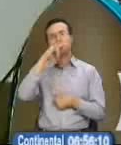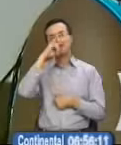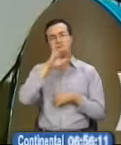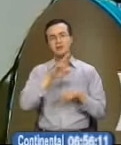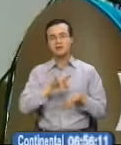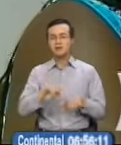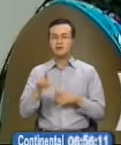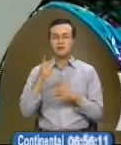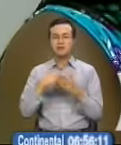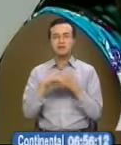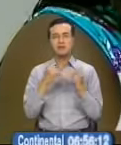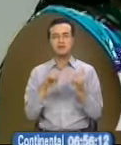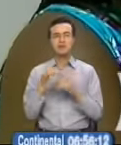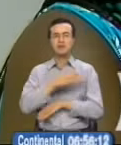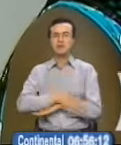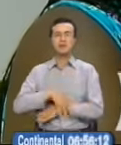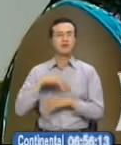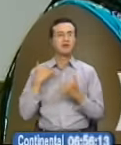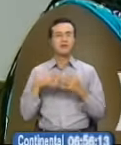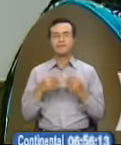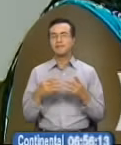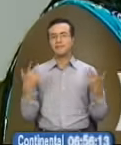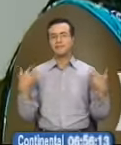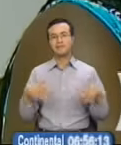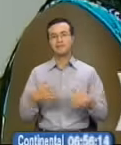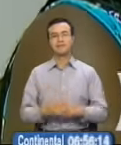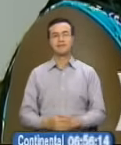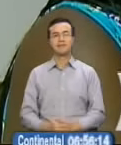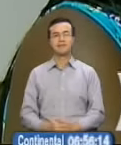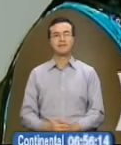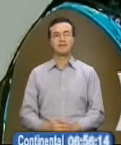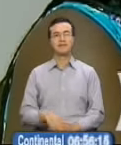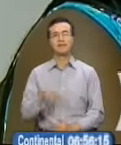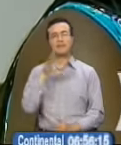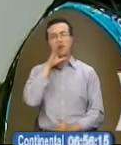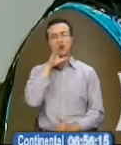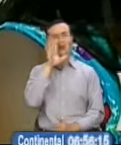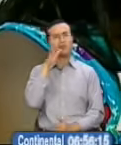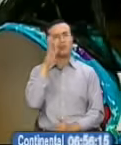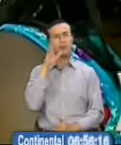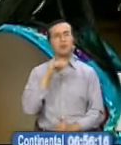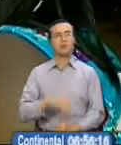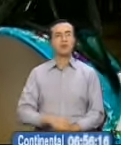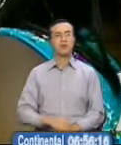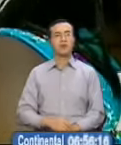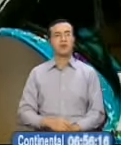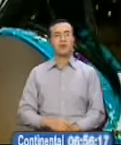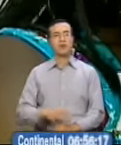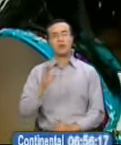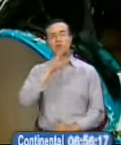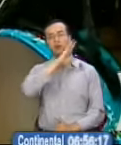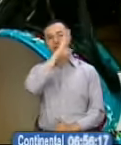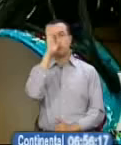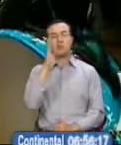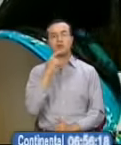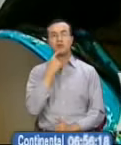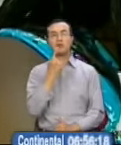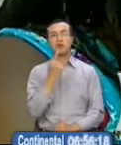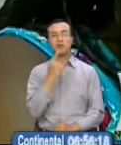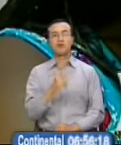Callejero de todo, pero malcriado, ¿no? con lo que nunca pude fue